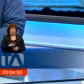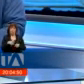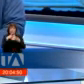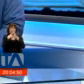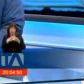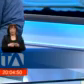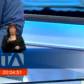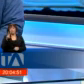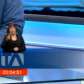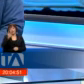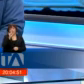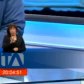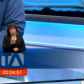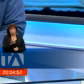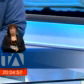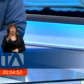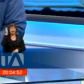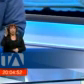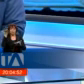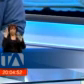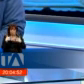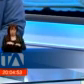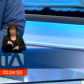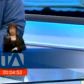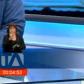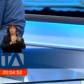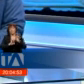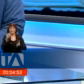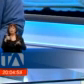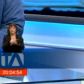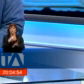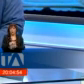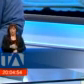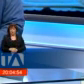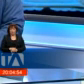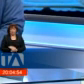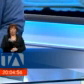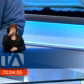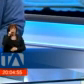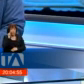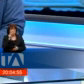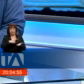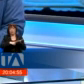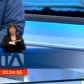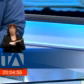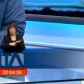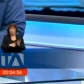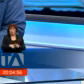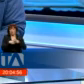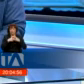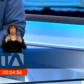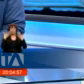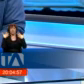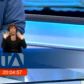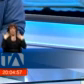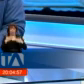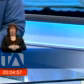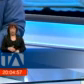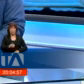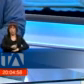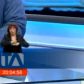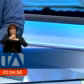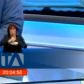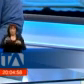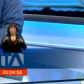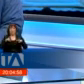alcaldes a nivel nacional se convirtieron en aliados del Partido Social Cristiano. Jaime Lebot encabezó en Guayaquil una reunión con autoridades cantonales en la que también estuvo